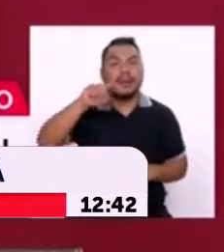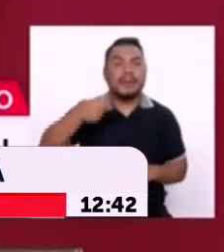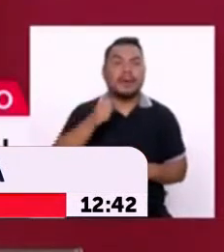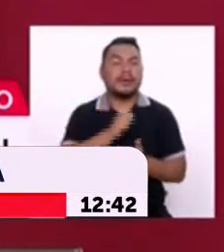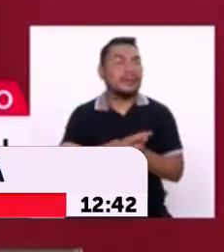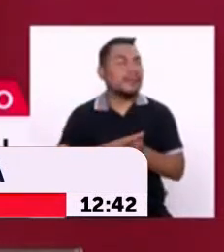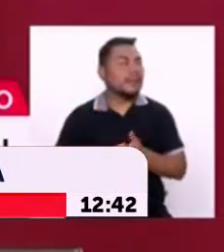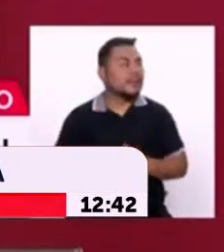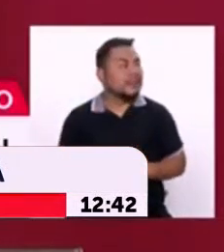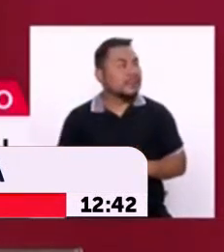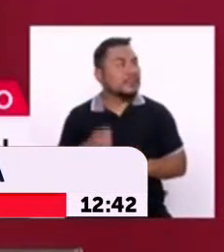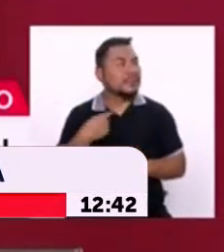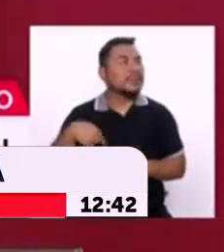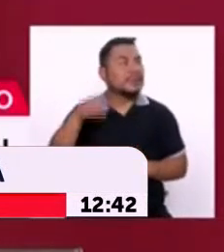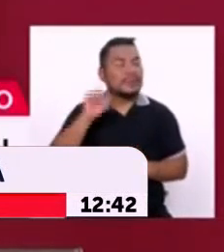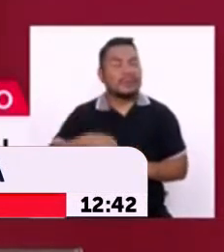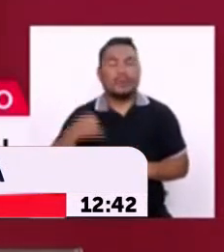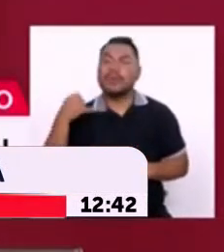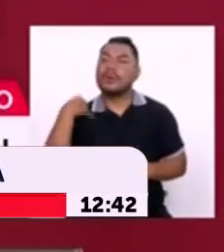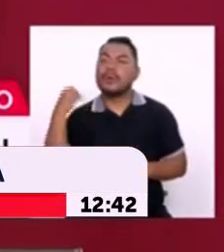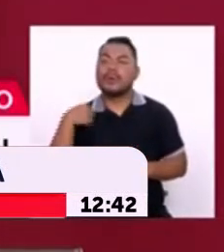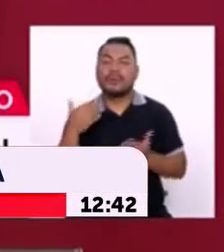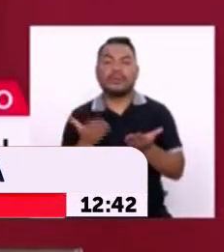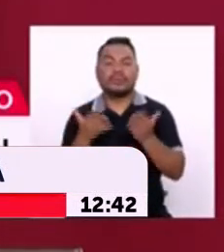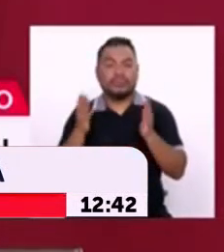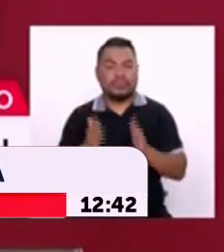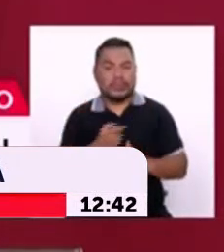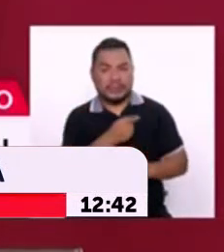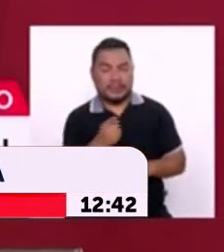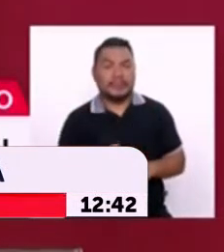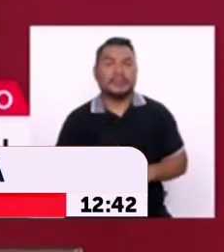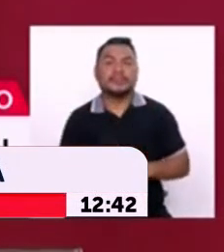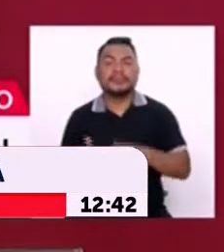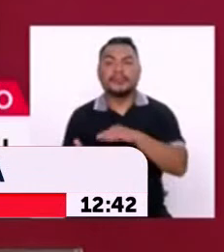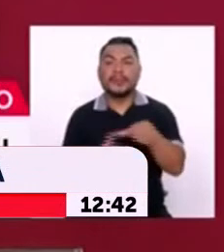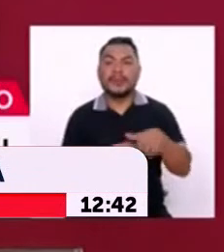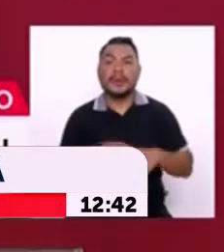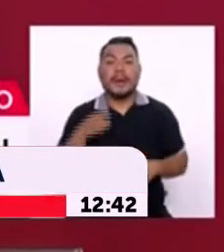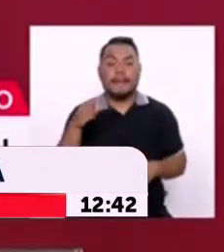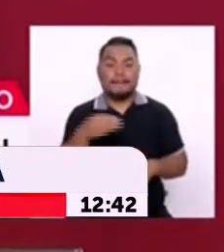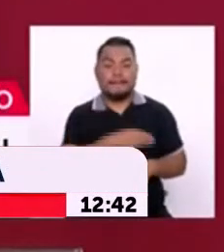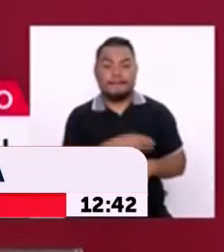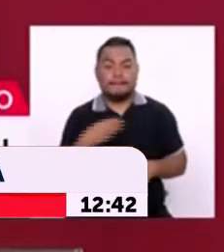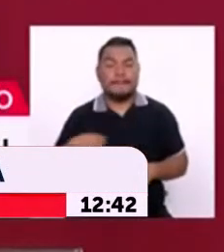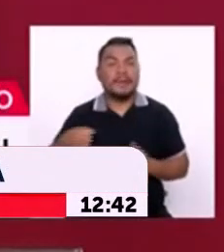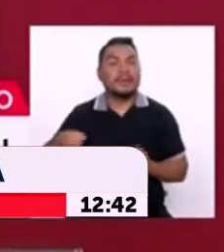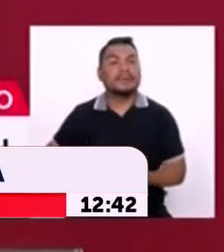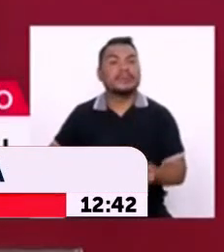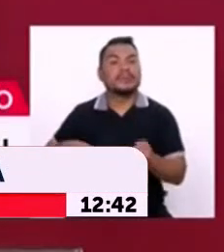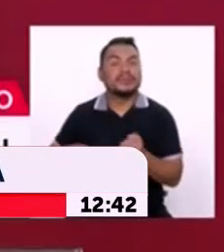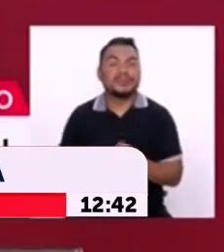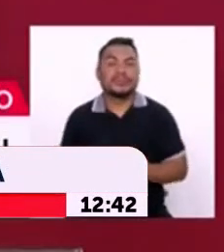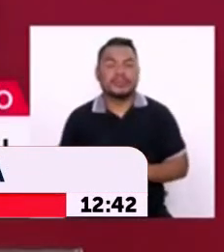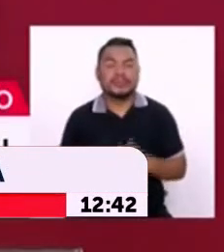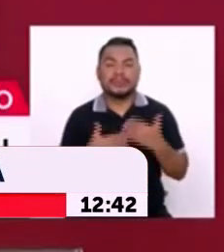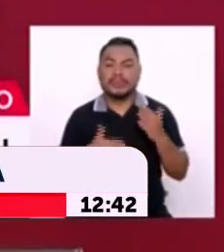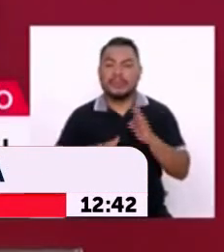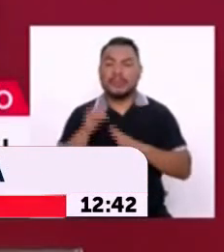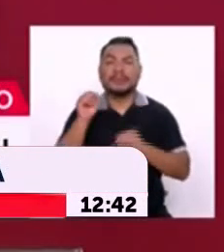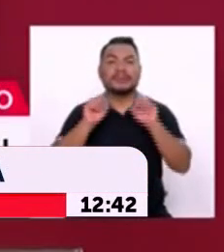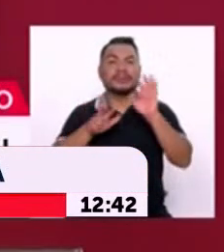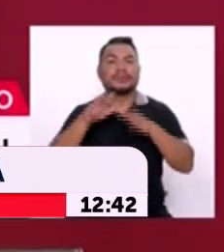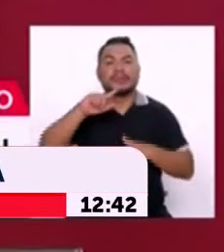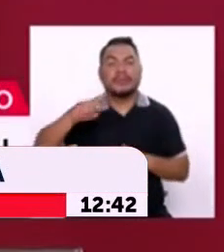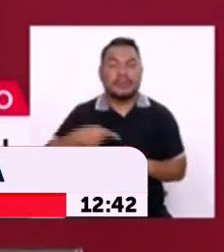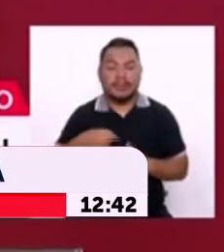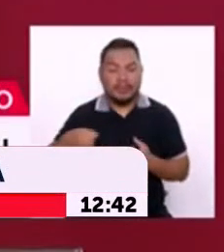10.000 becas para nuestros jóvenes estudiantes. En el Ministerio de Agricultura, más